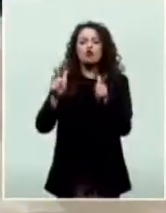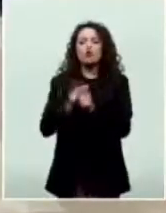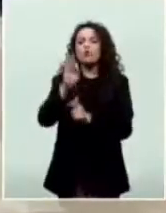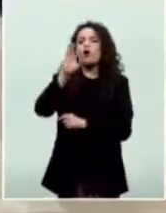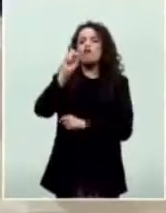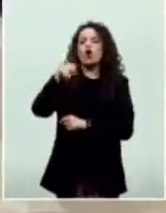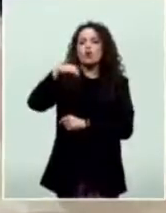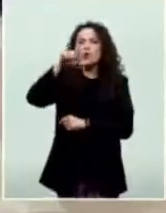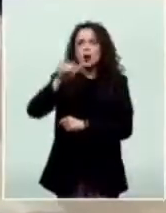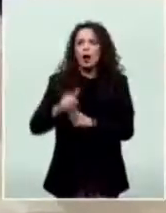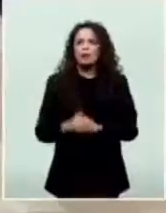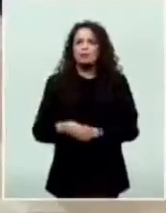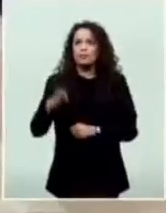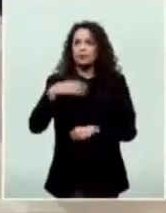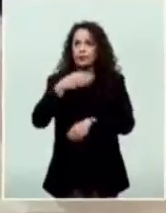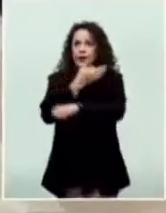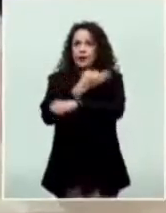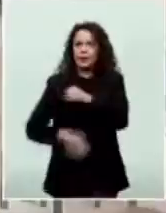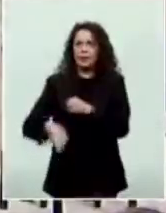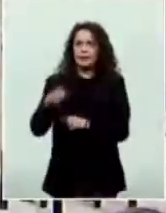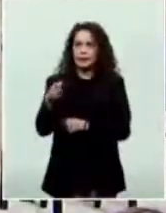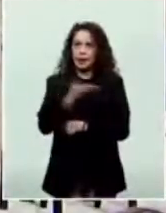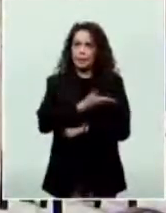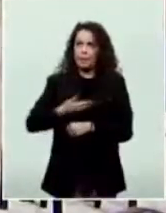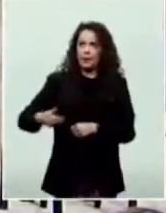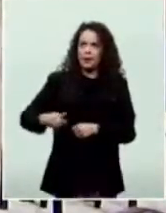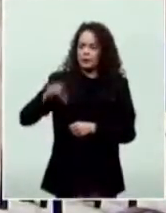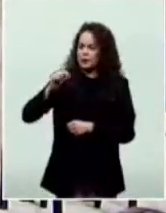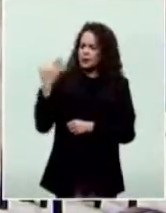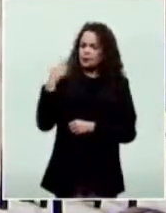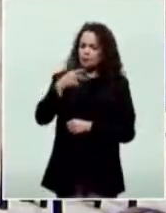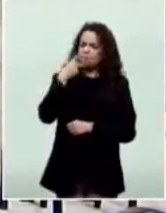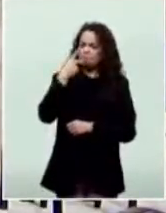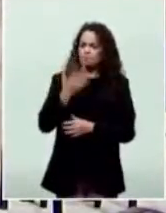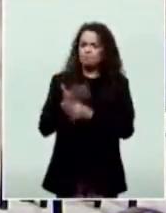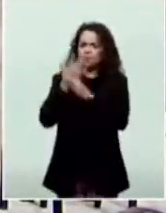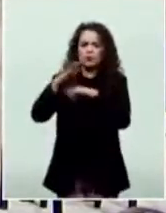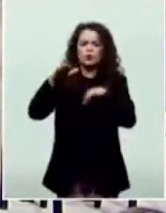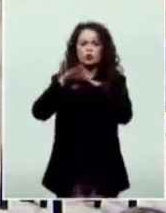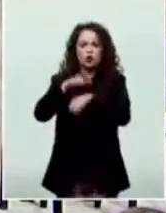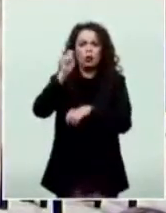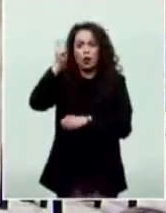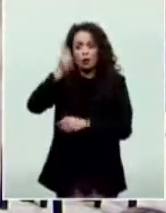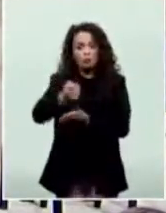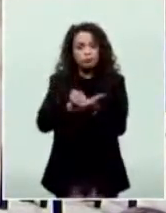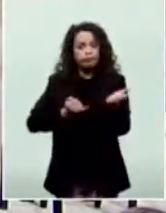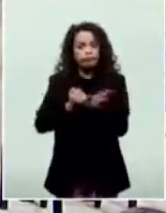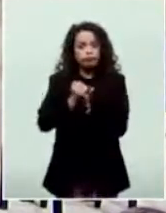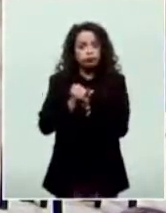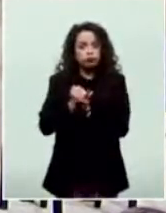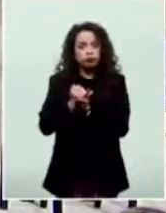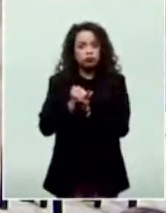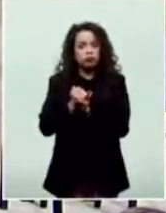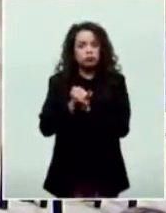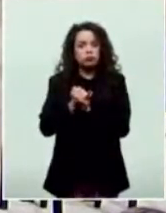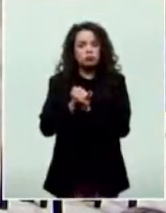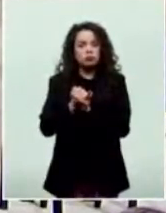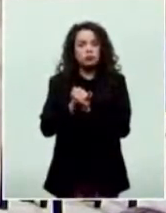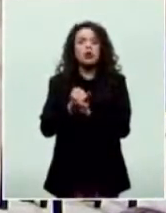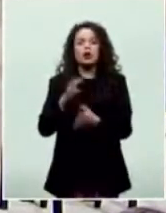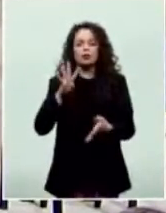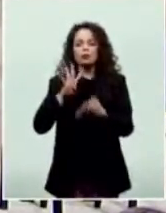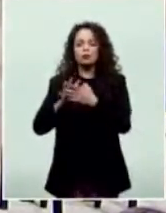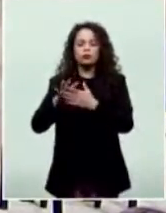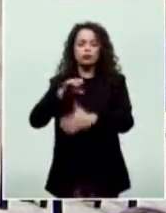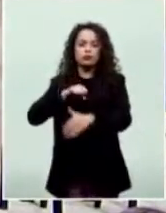Buenas tardes, ministro presidente. Comentaba hace unos instantes acerca de la resolución que se tomó en una de las salas en torno a la prisión